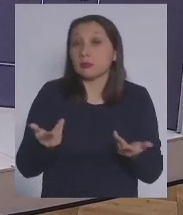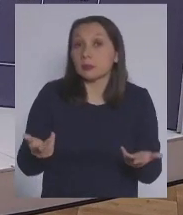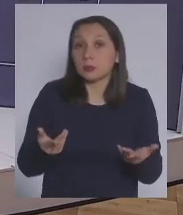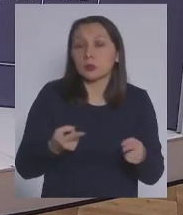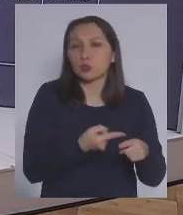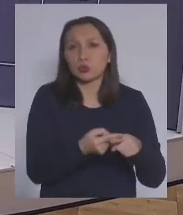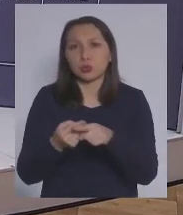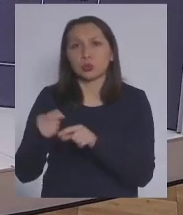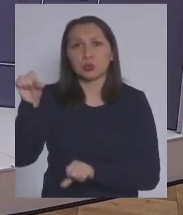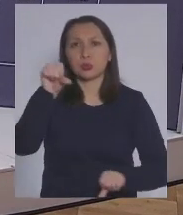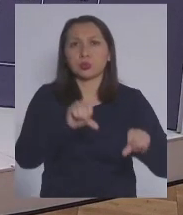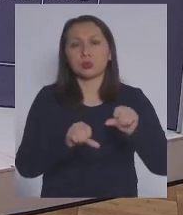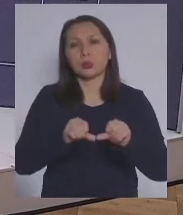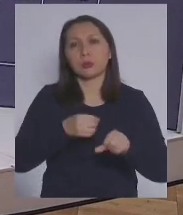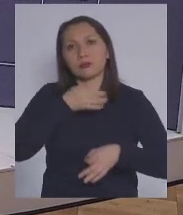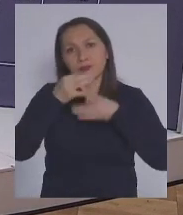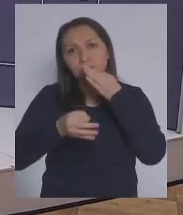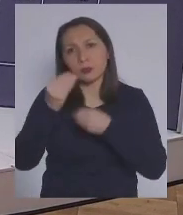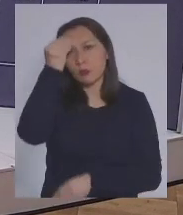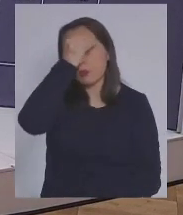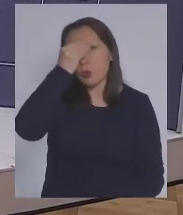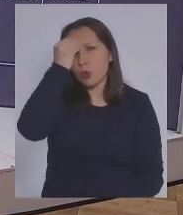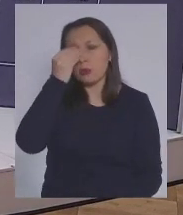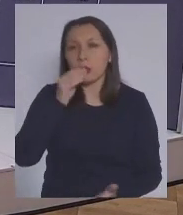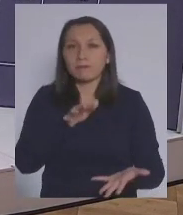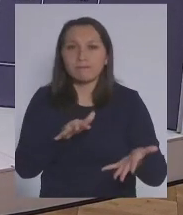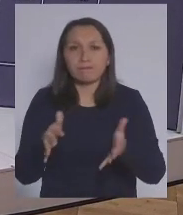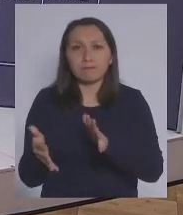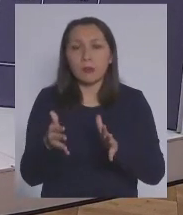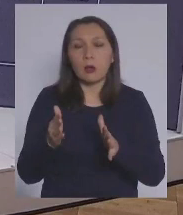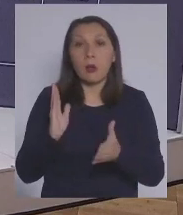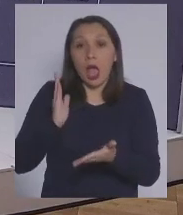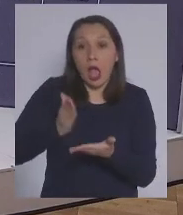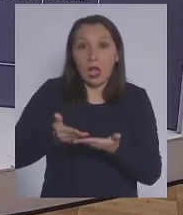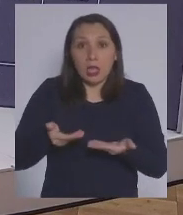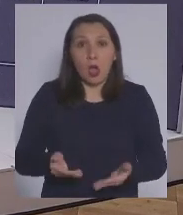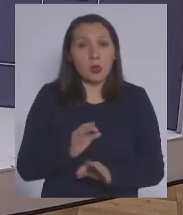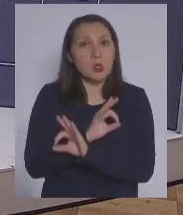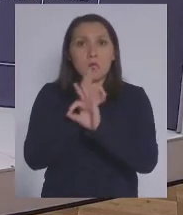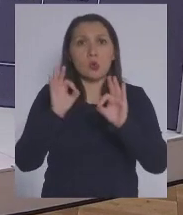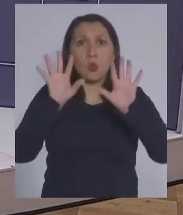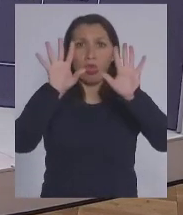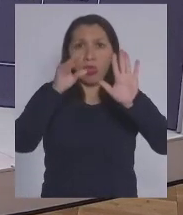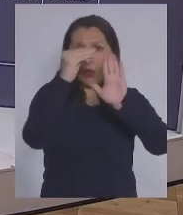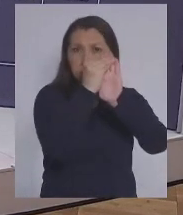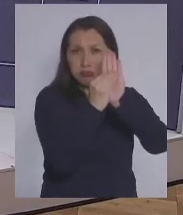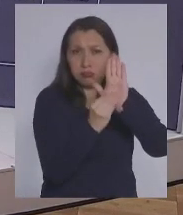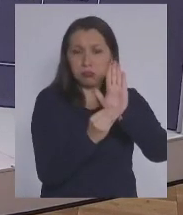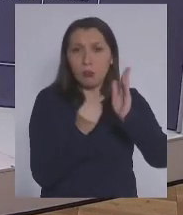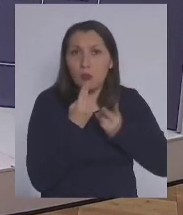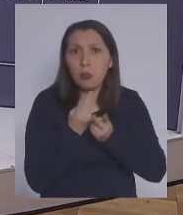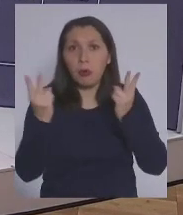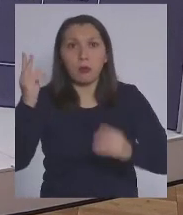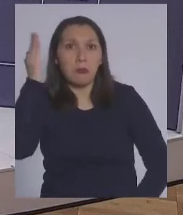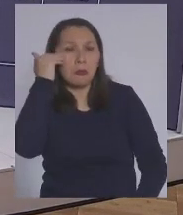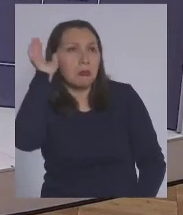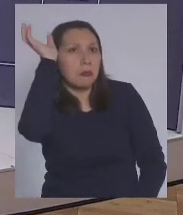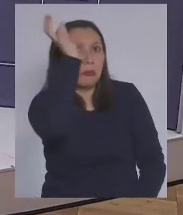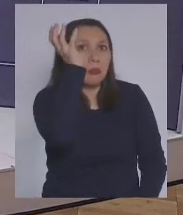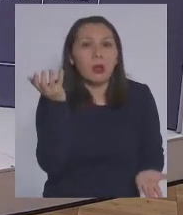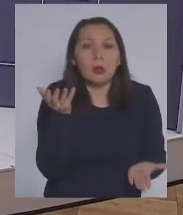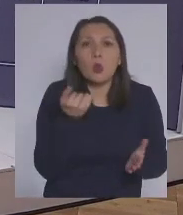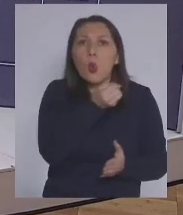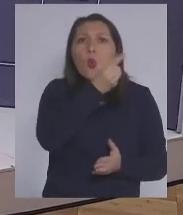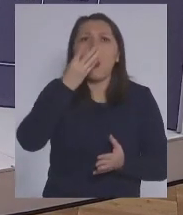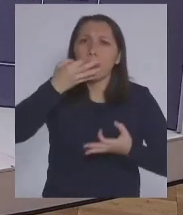sociedades científicas han manifestado preocupación porque dicen que hasta el día de hoy ninguno de estos 10 indicadores se ha hecho público me refiero a las